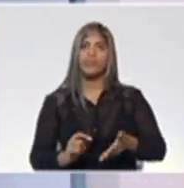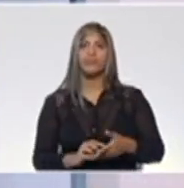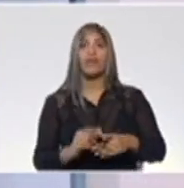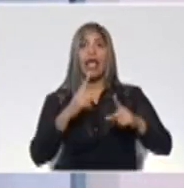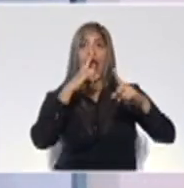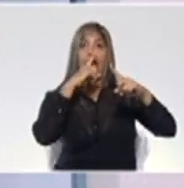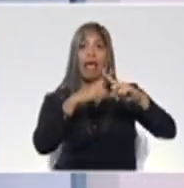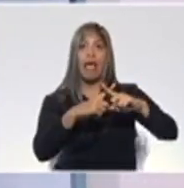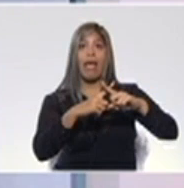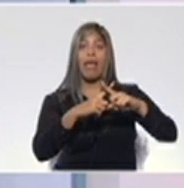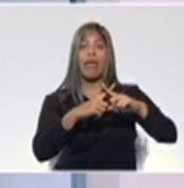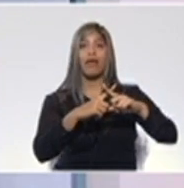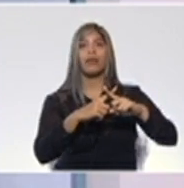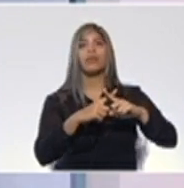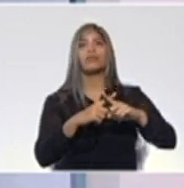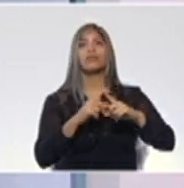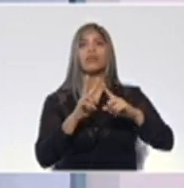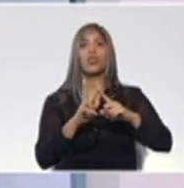X al cuadrado